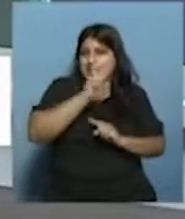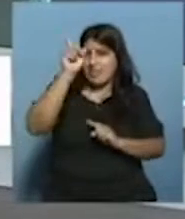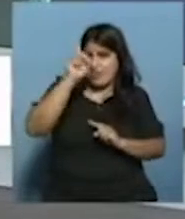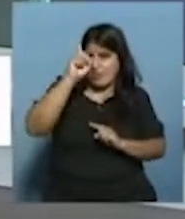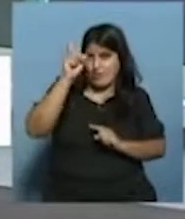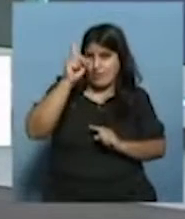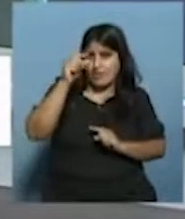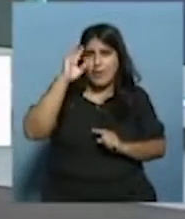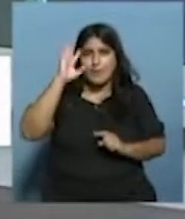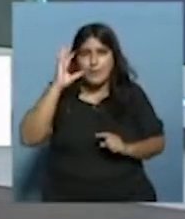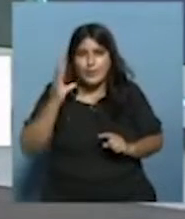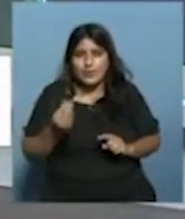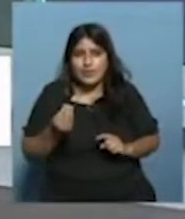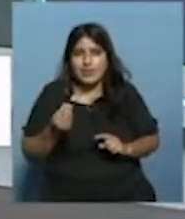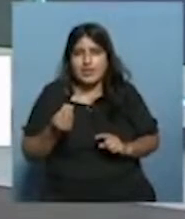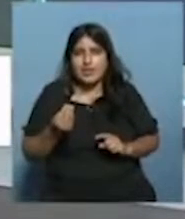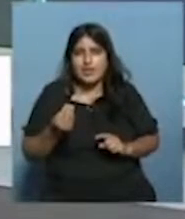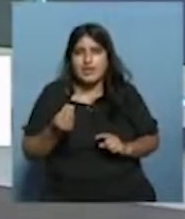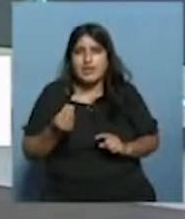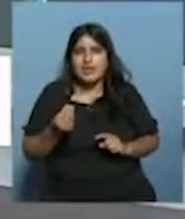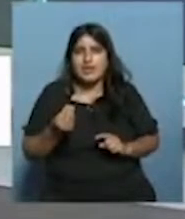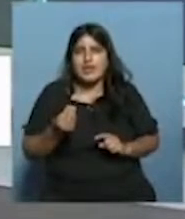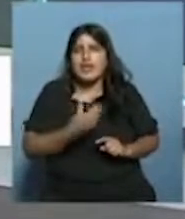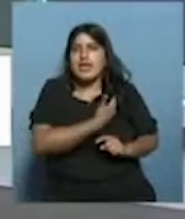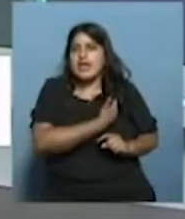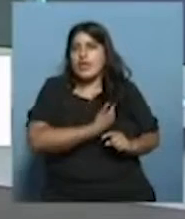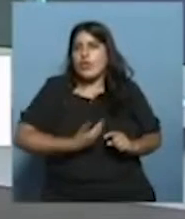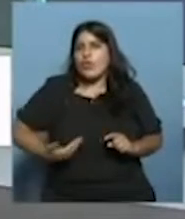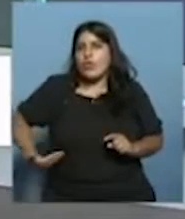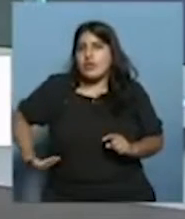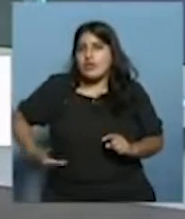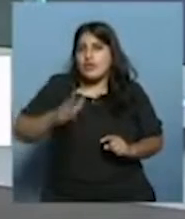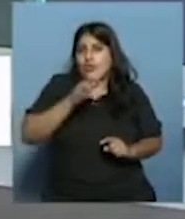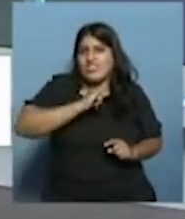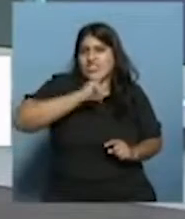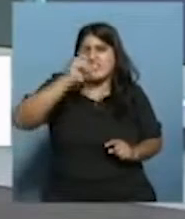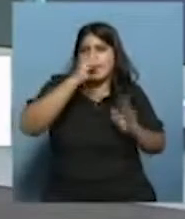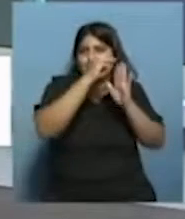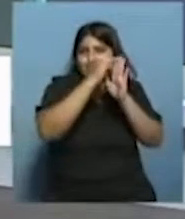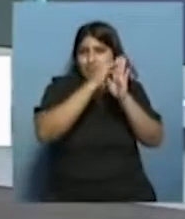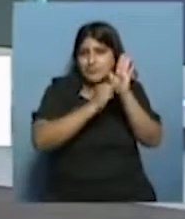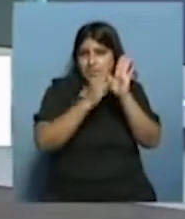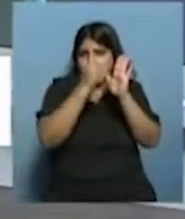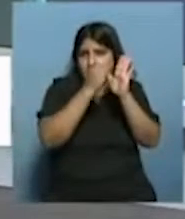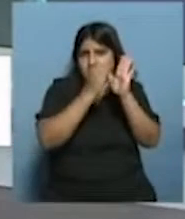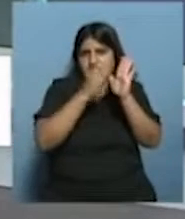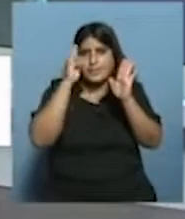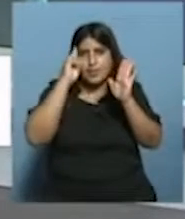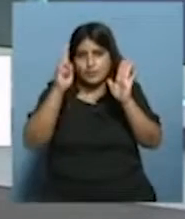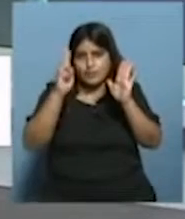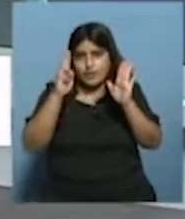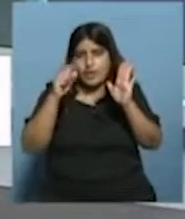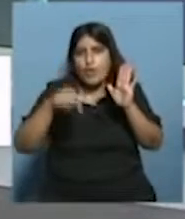de las disposiciones, decían ellos, que había por parte del gobierno provincial. Hoy hubo una reunión en Tilcara entre